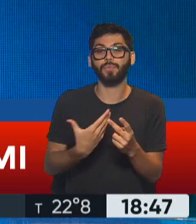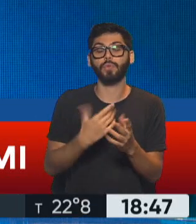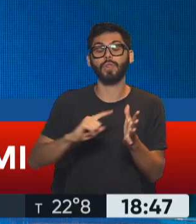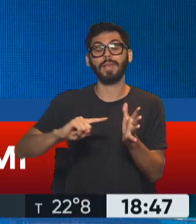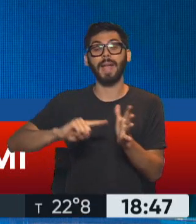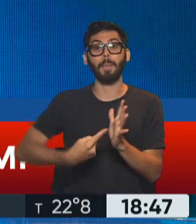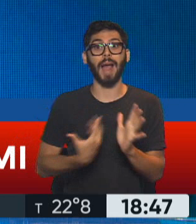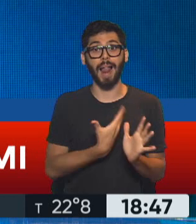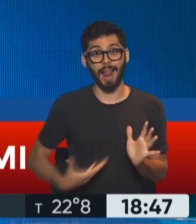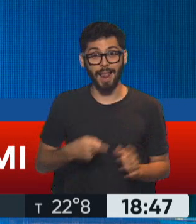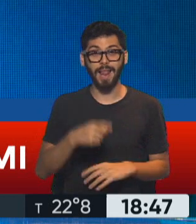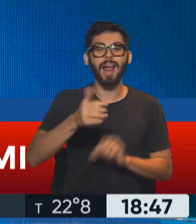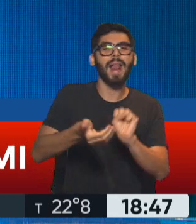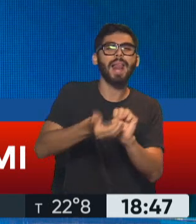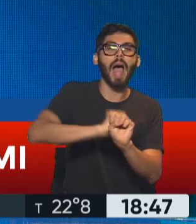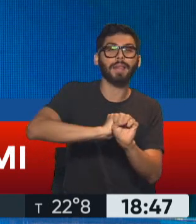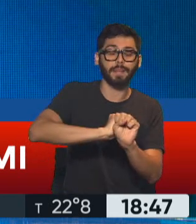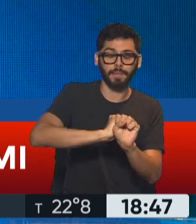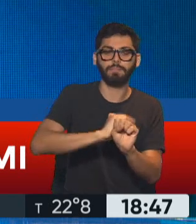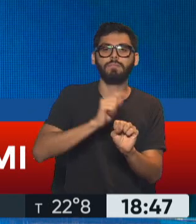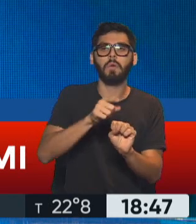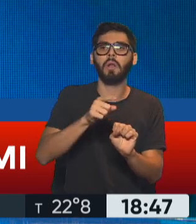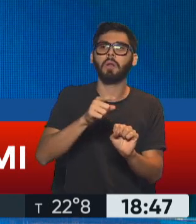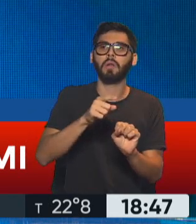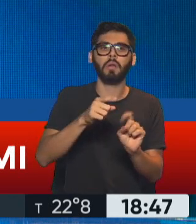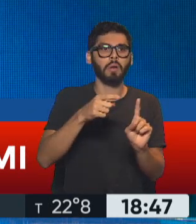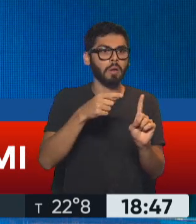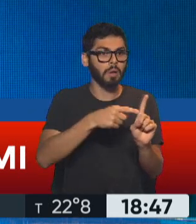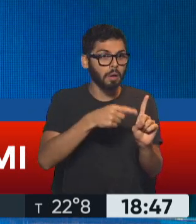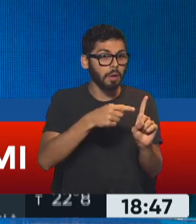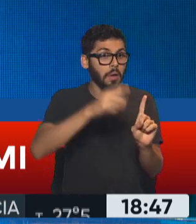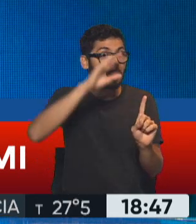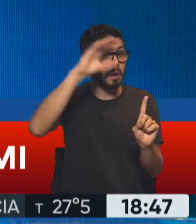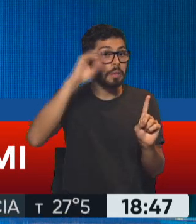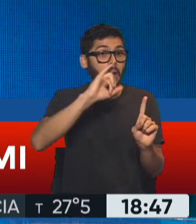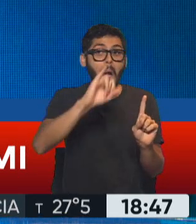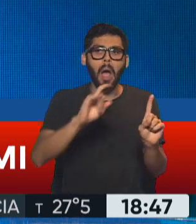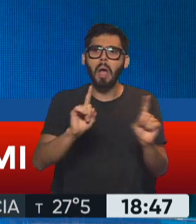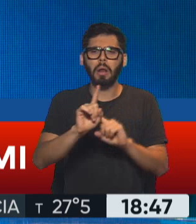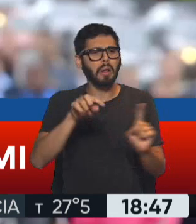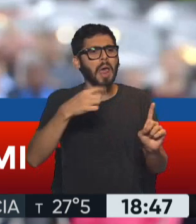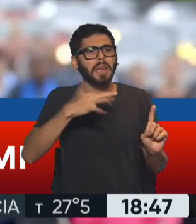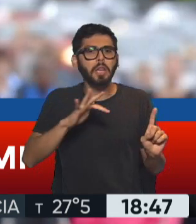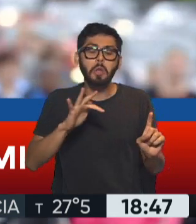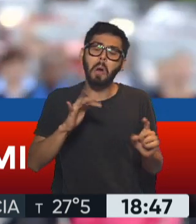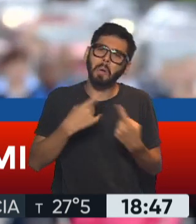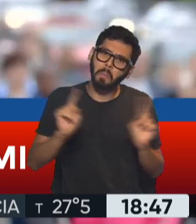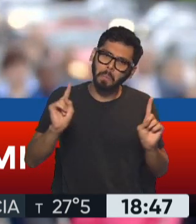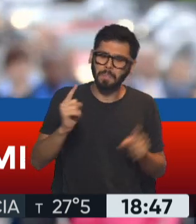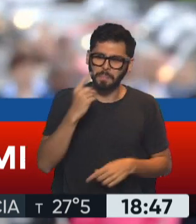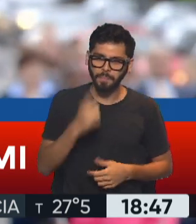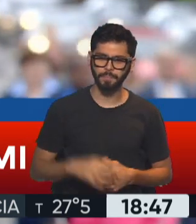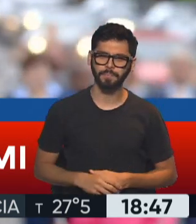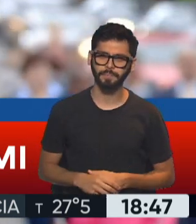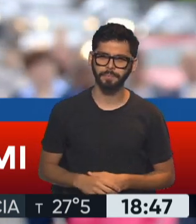Larreta, que hizo una interpretación para mí curiosa de lo que dijo la vicepresidenta. Escuchemos lo que decía Larreta. Respecto al acuerdo con